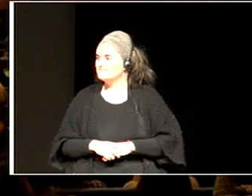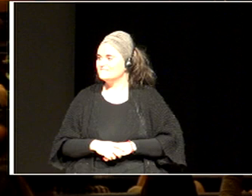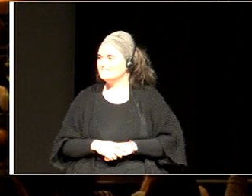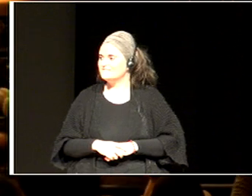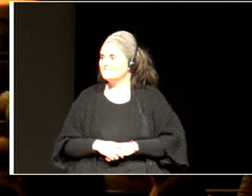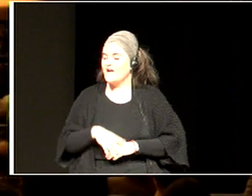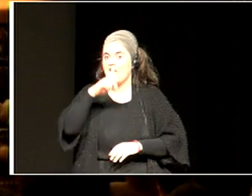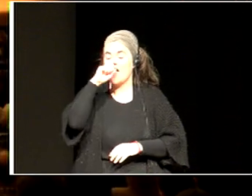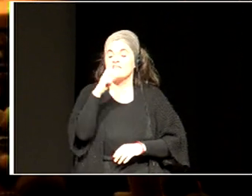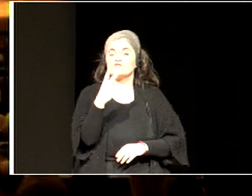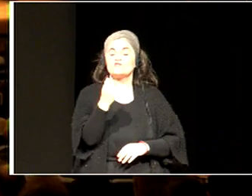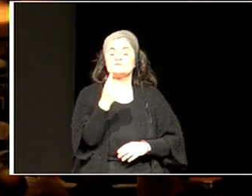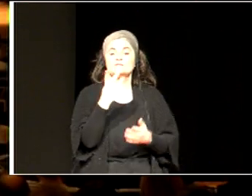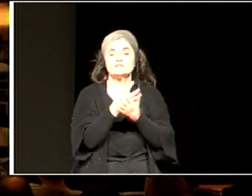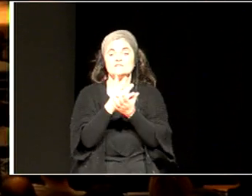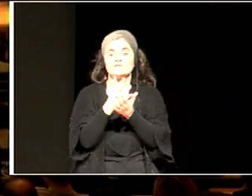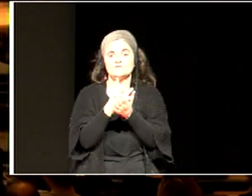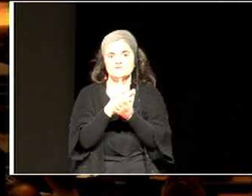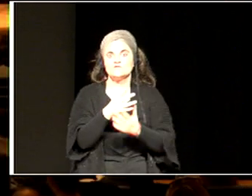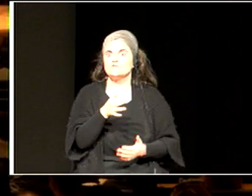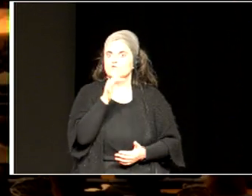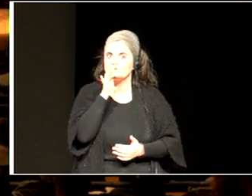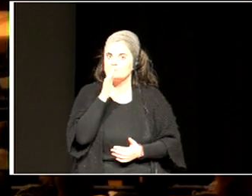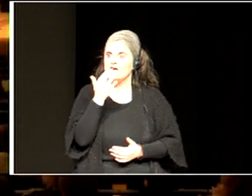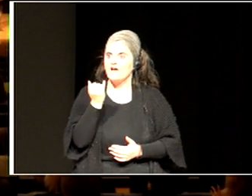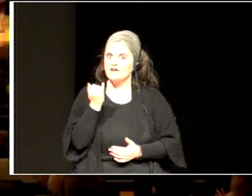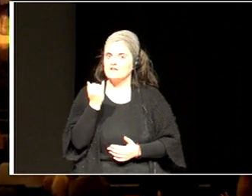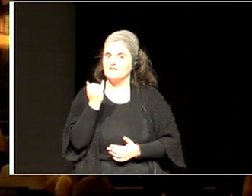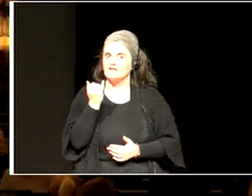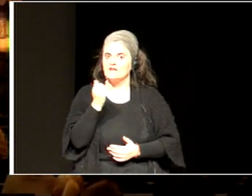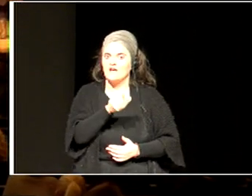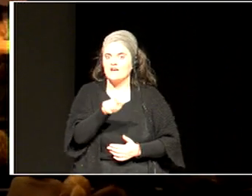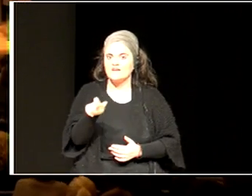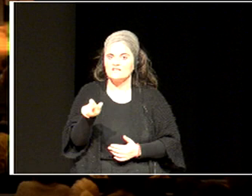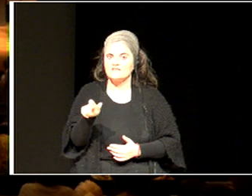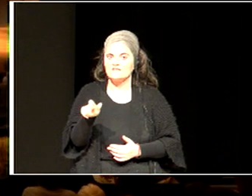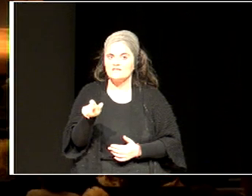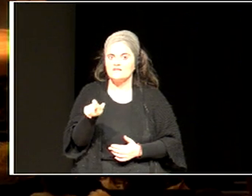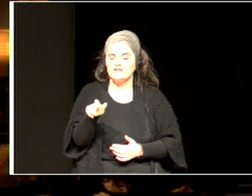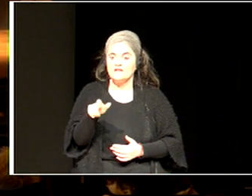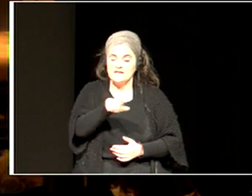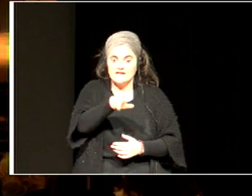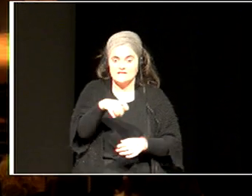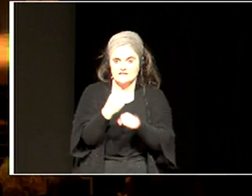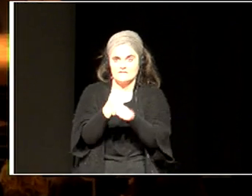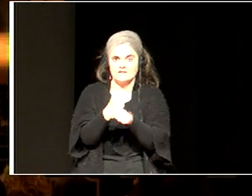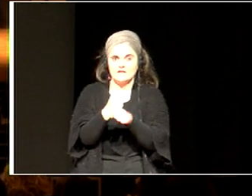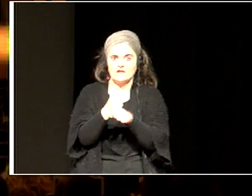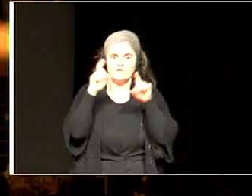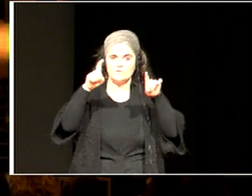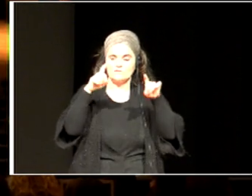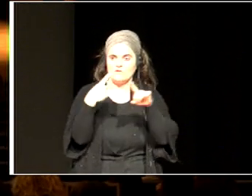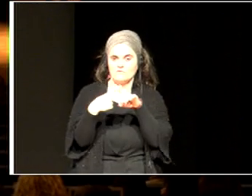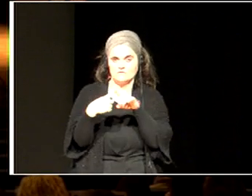año 2019 y todavía tenemos ataques a las personas que trabajan la educación afectivo-sexual en igualdad todavía